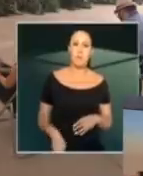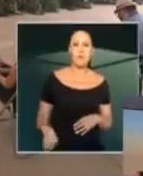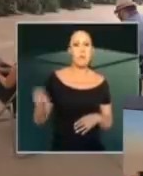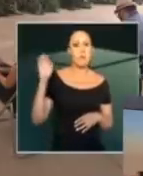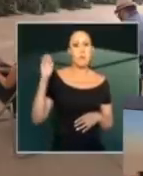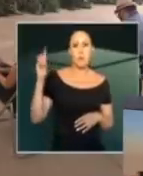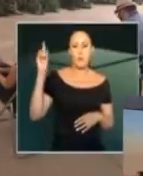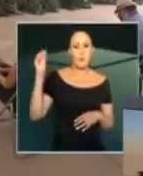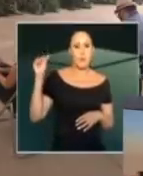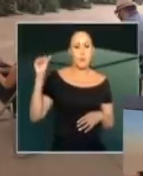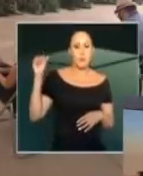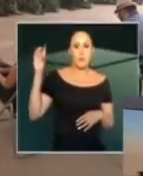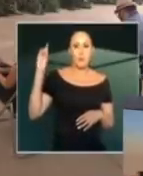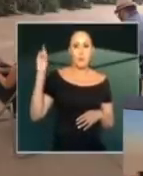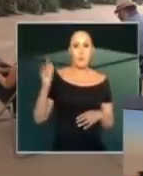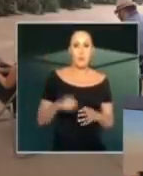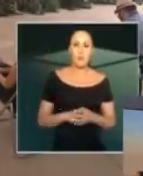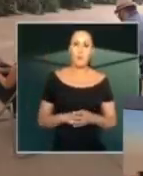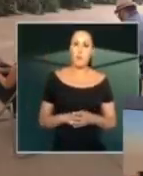estadounidense,